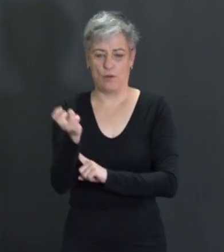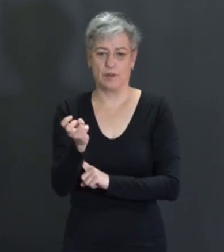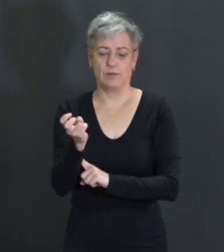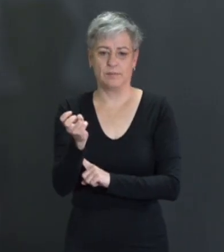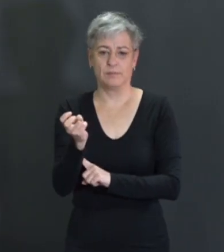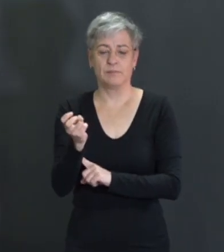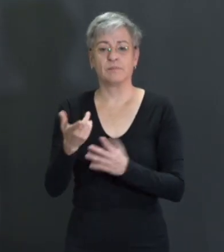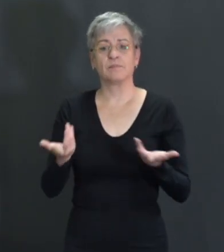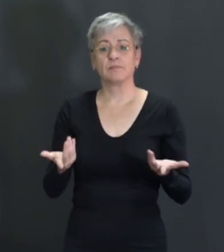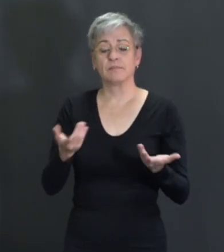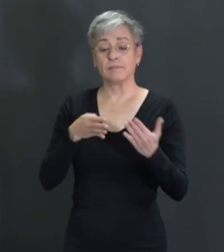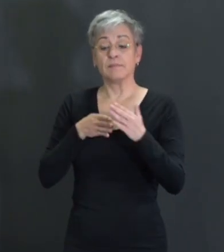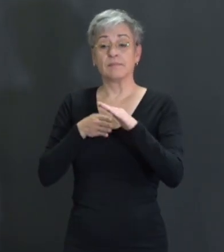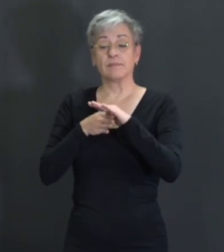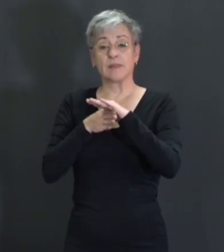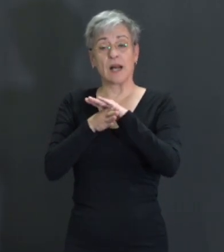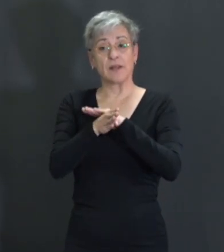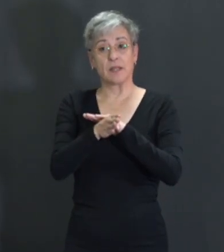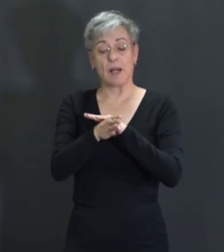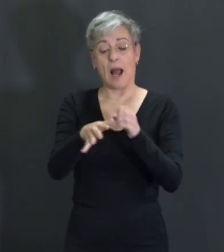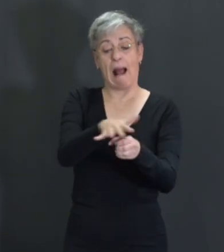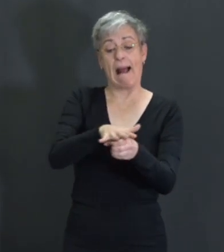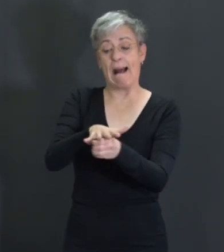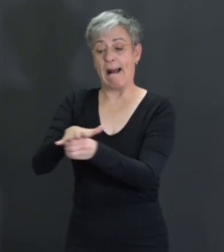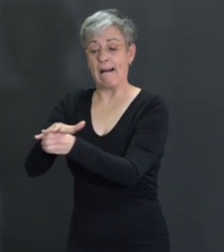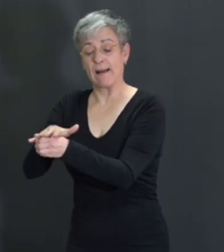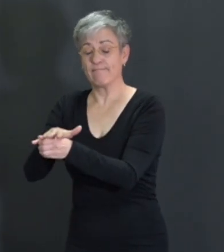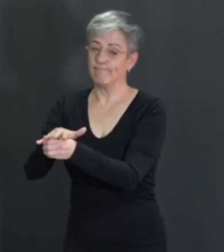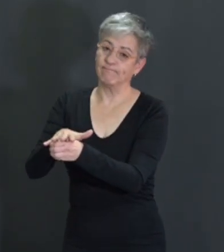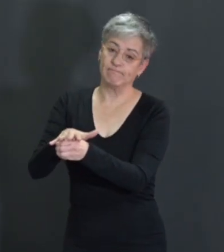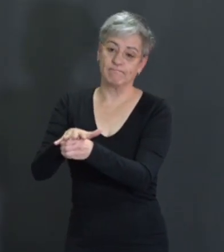veces pues la accesibilidad en determinadas áreas o en determinados sectores